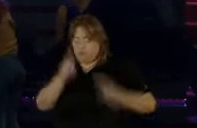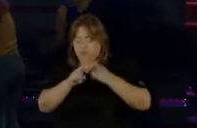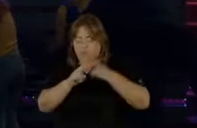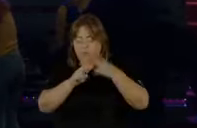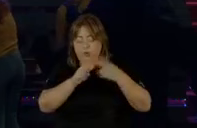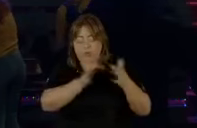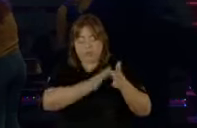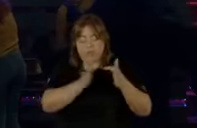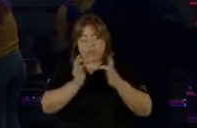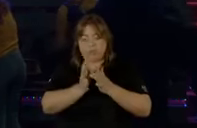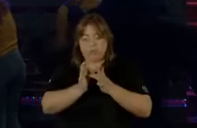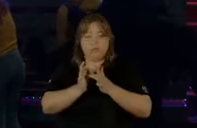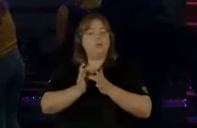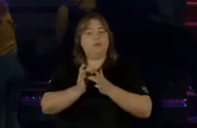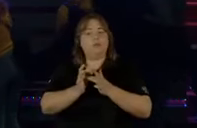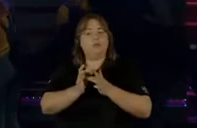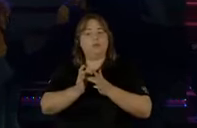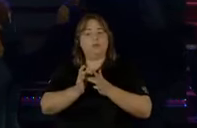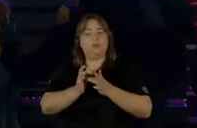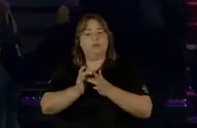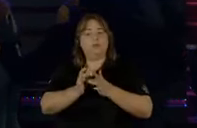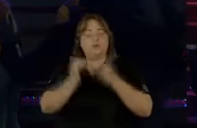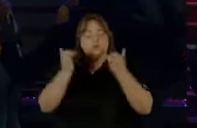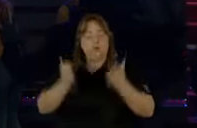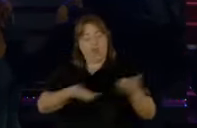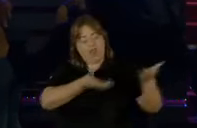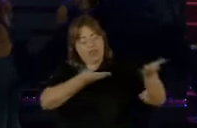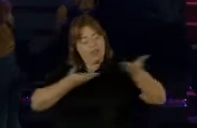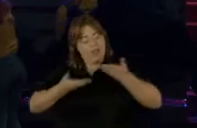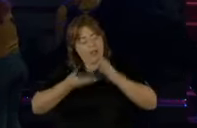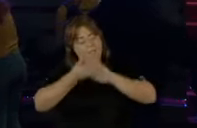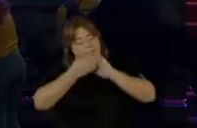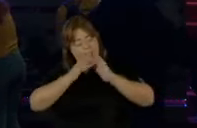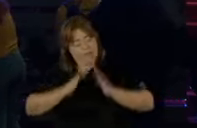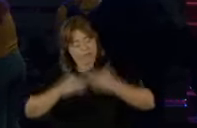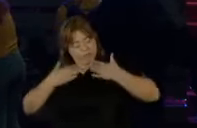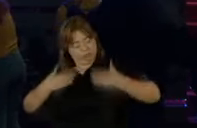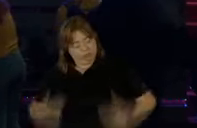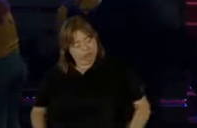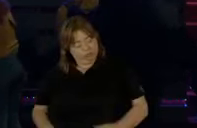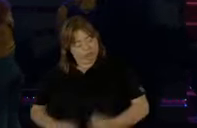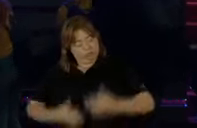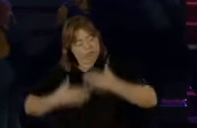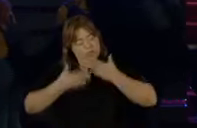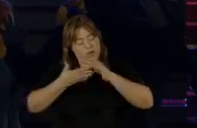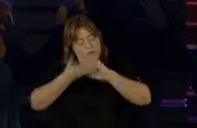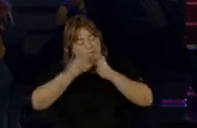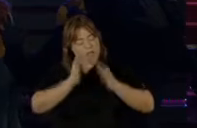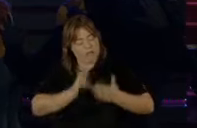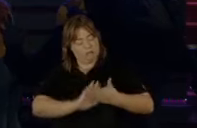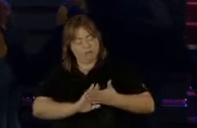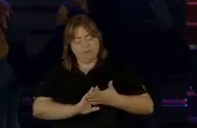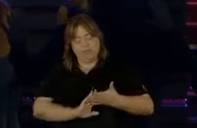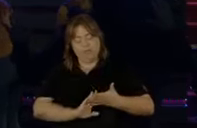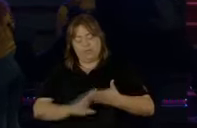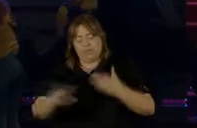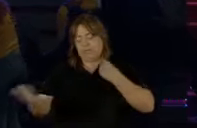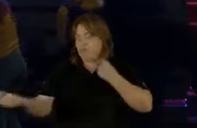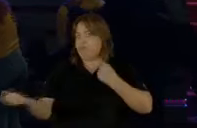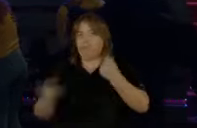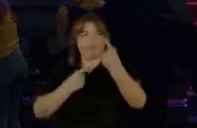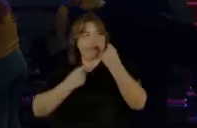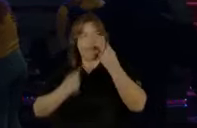nombre de Jesús. Y tú le ministres shalom, esa paz que sobrepasa todo entendimiento en esta